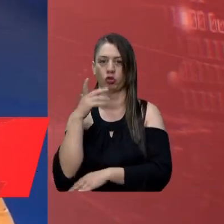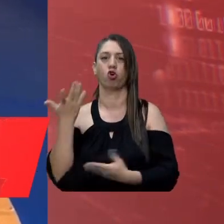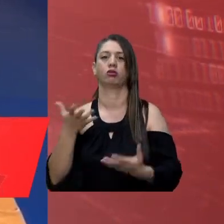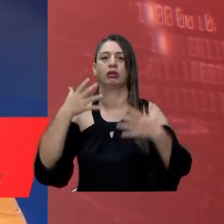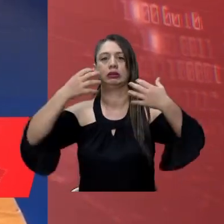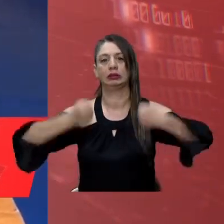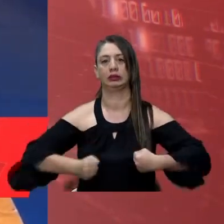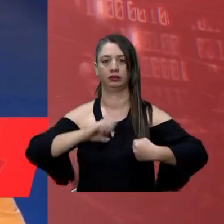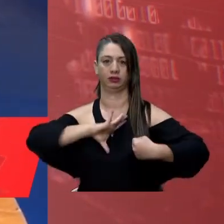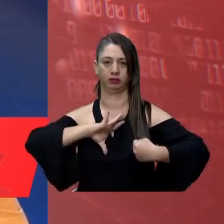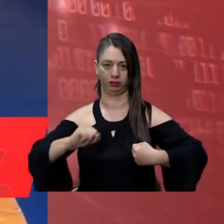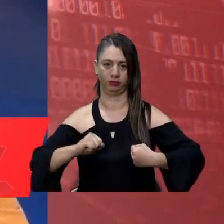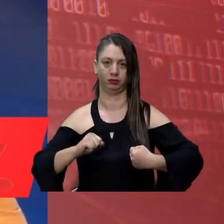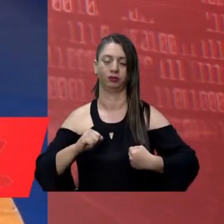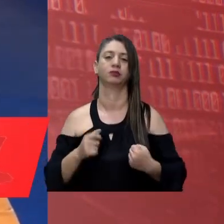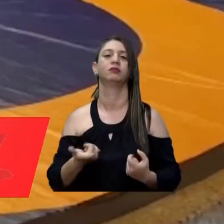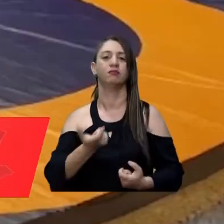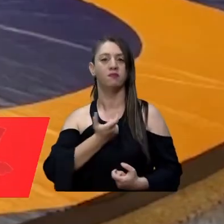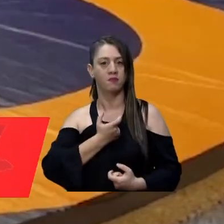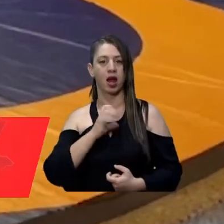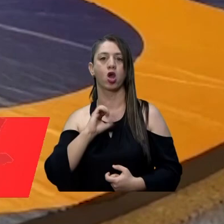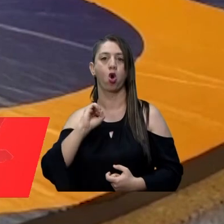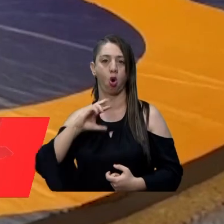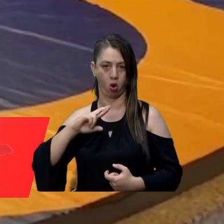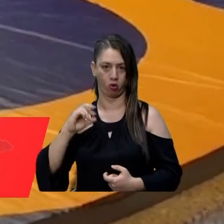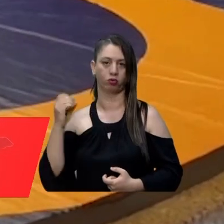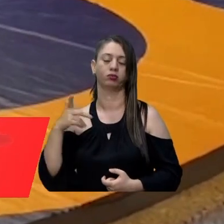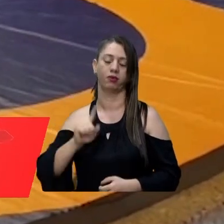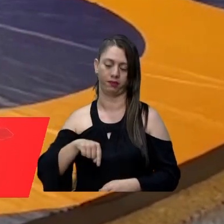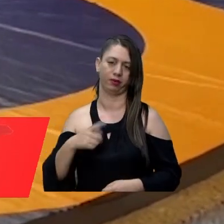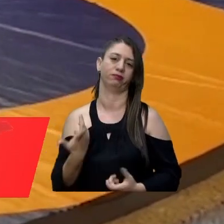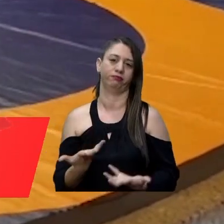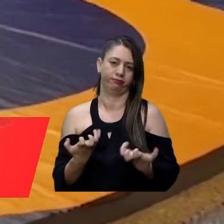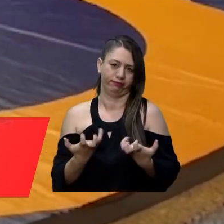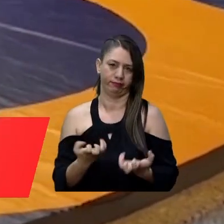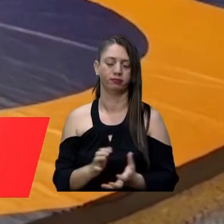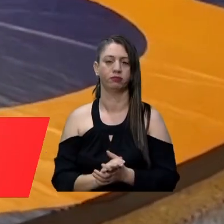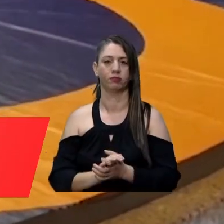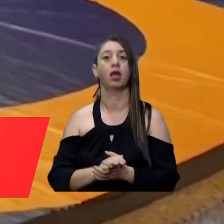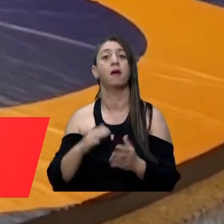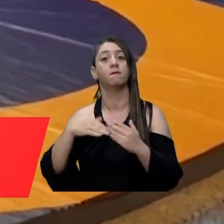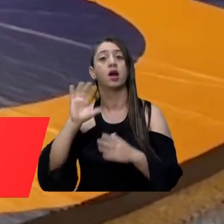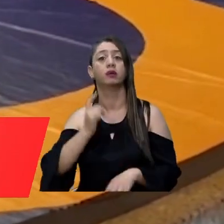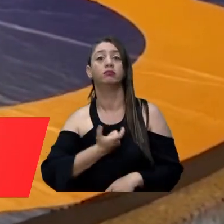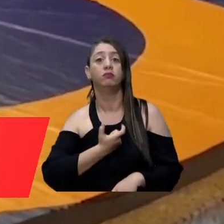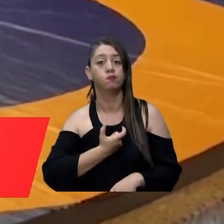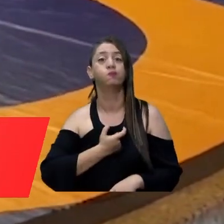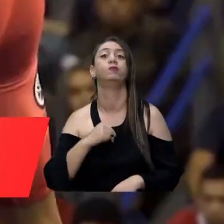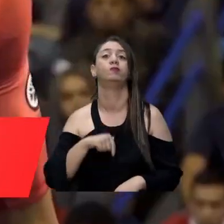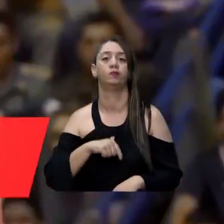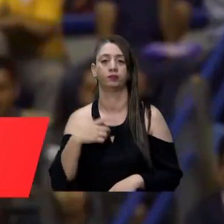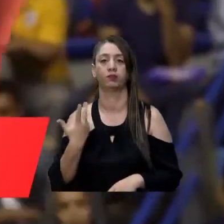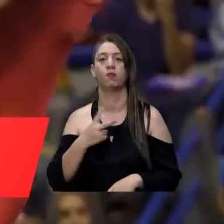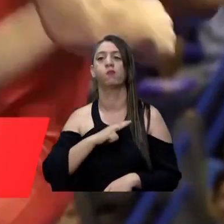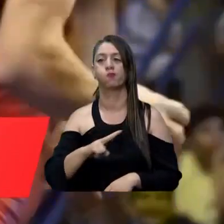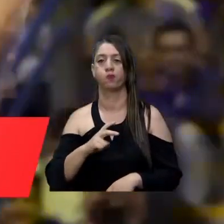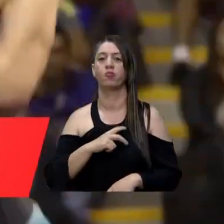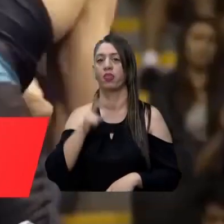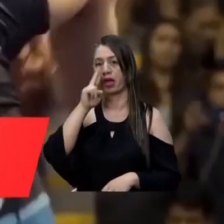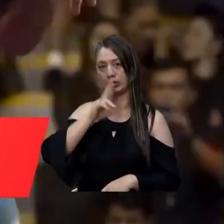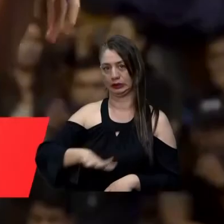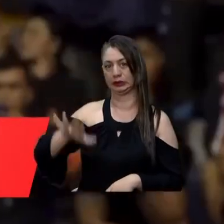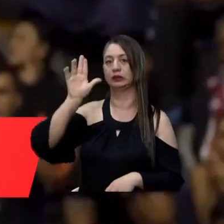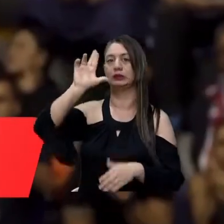Cali, traerme la medalla de oro para Colombia. Con esta medalla ya son varios los triunfos que acumula este vallecaucano a nivel